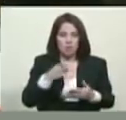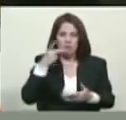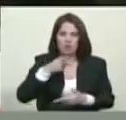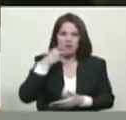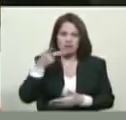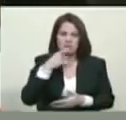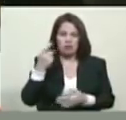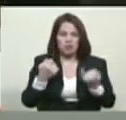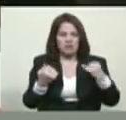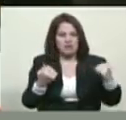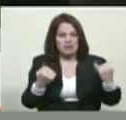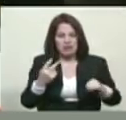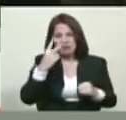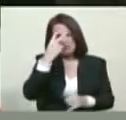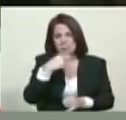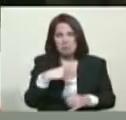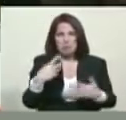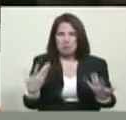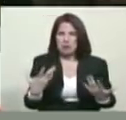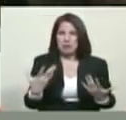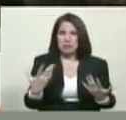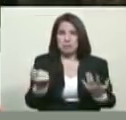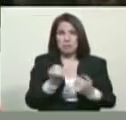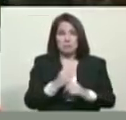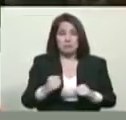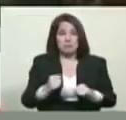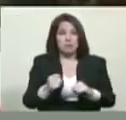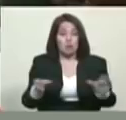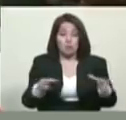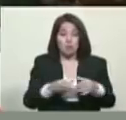mundo, pero generalmente organiza un grupo de profesionales,